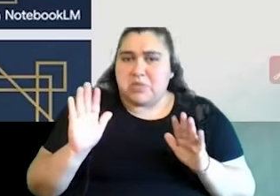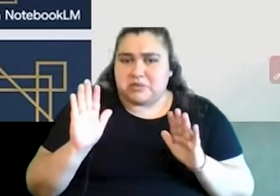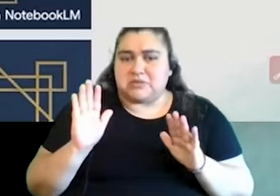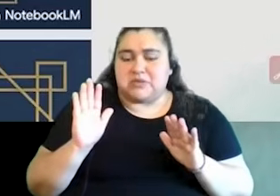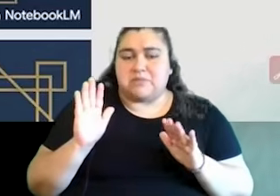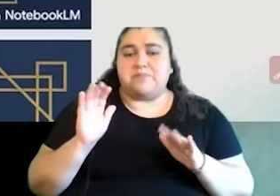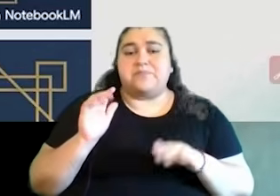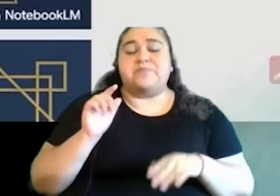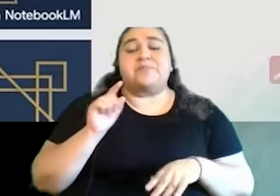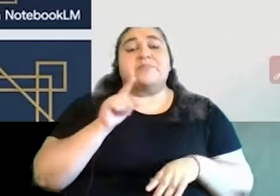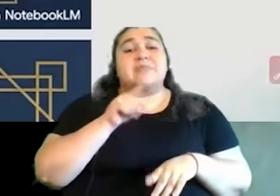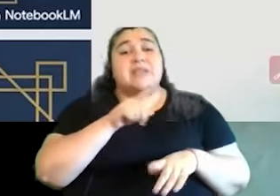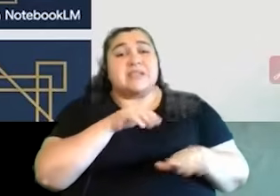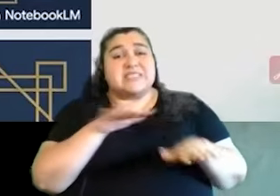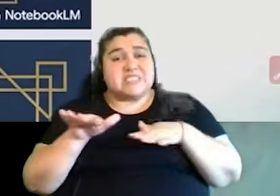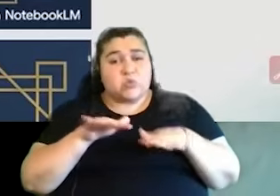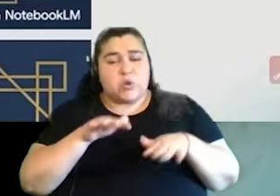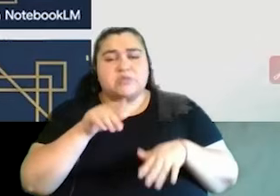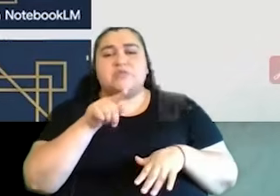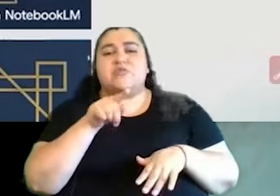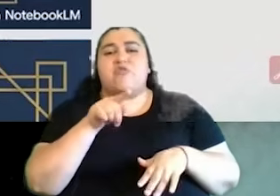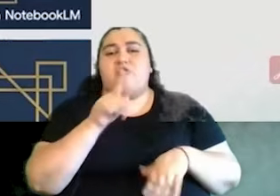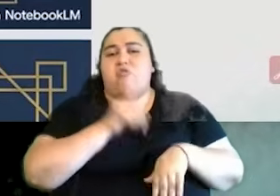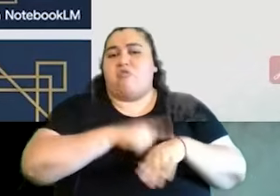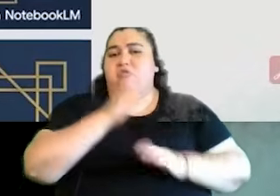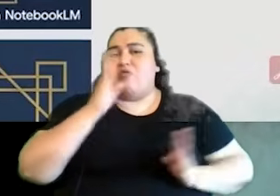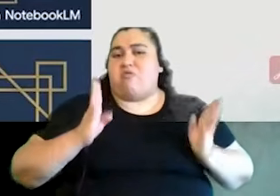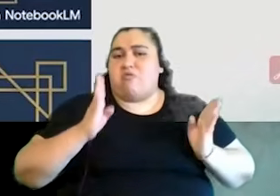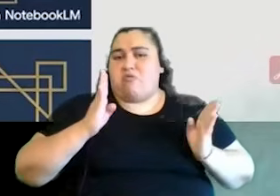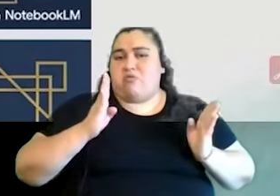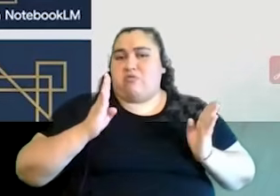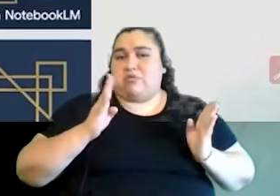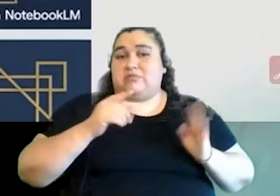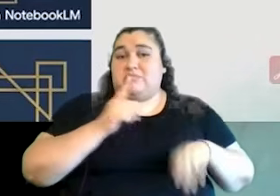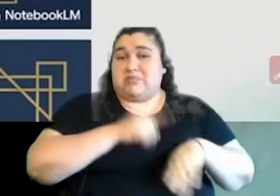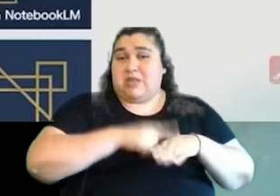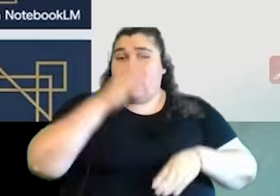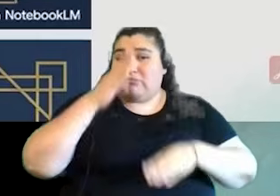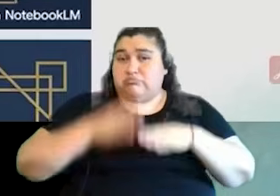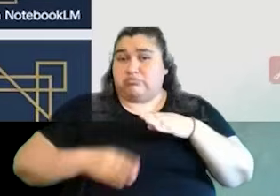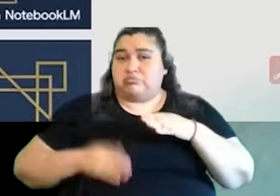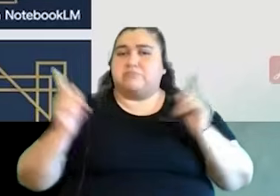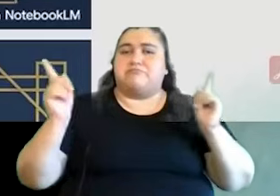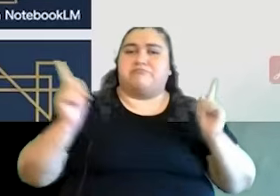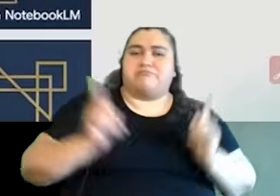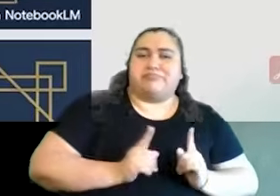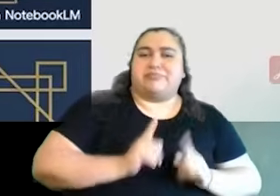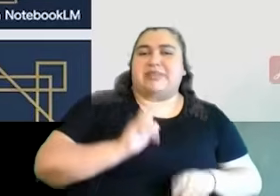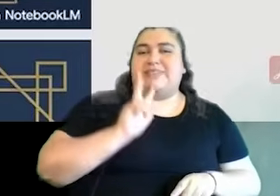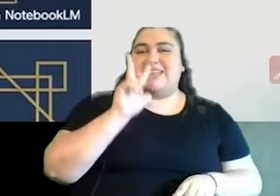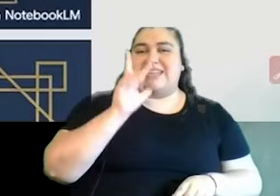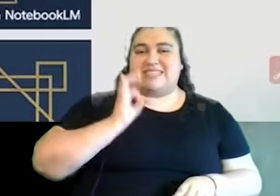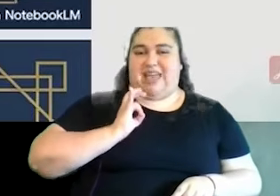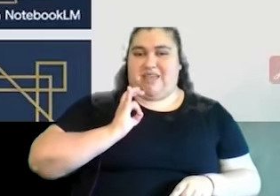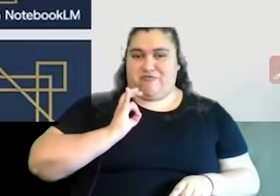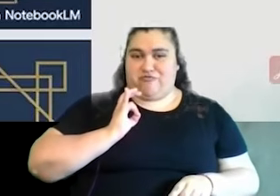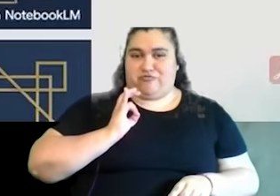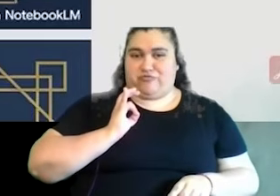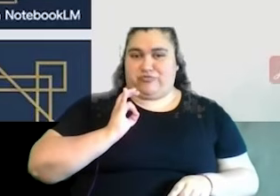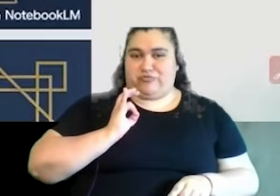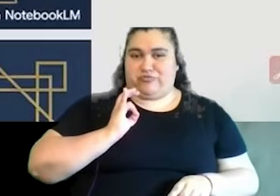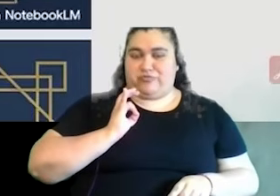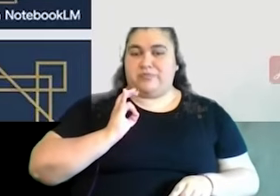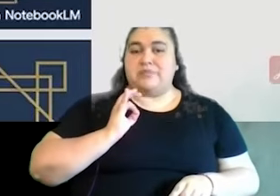casos la prescripción va a pasar de 5 a 3 años, que es casi la mitad de reducción. Esto es un poco